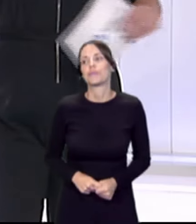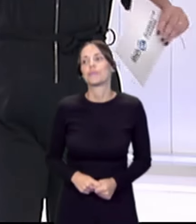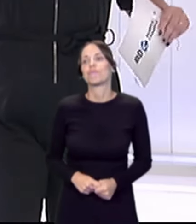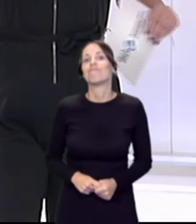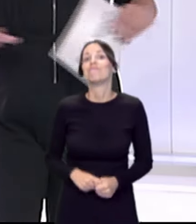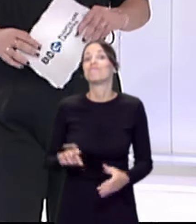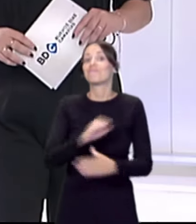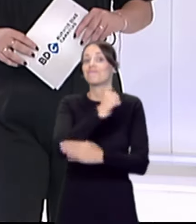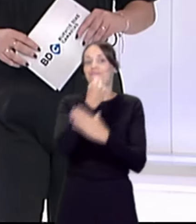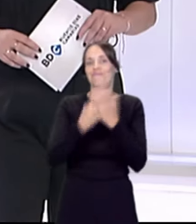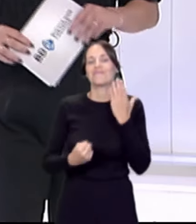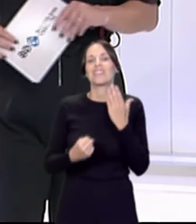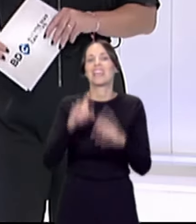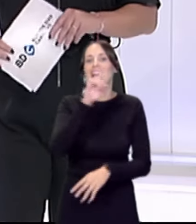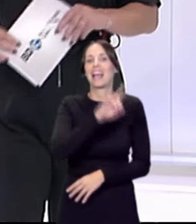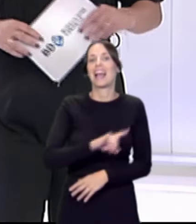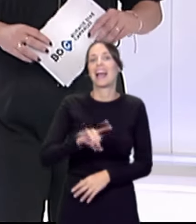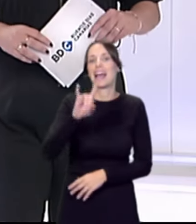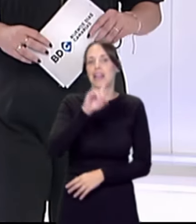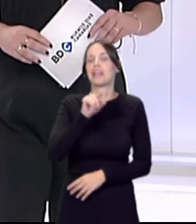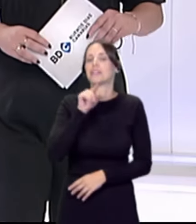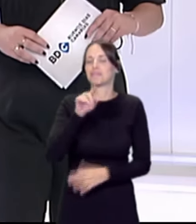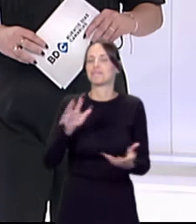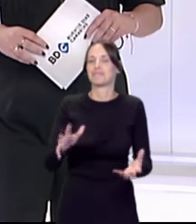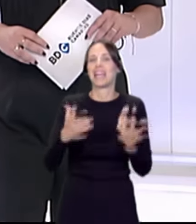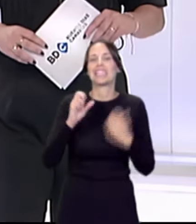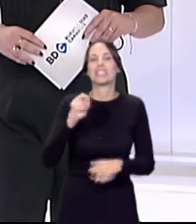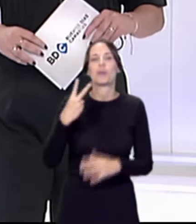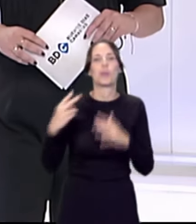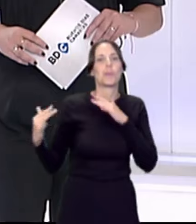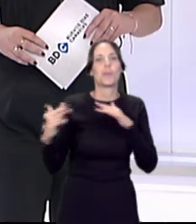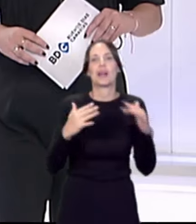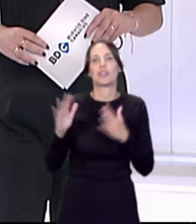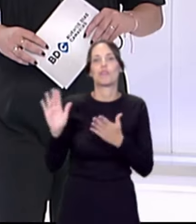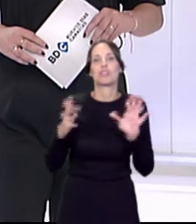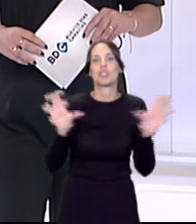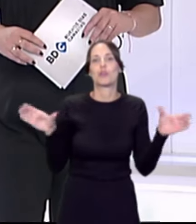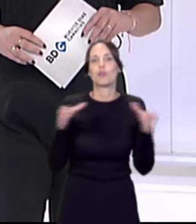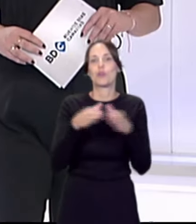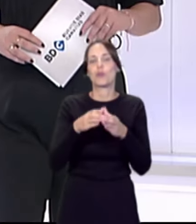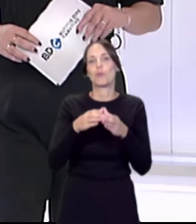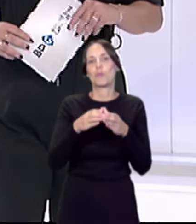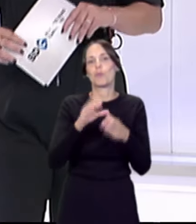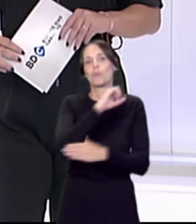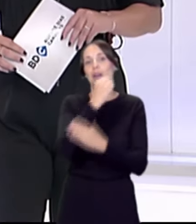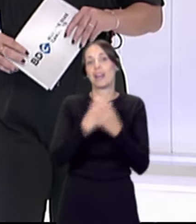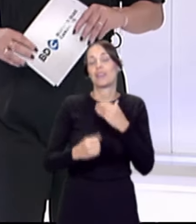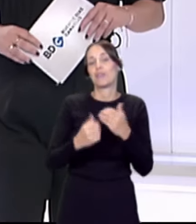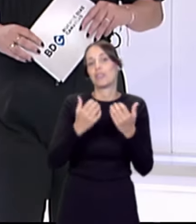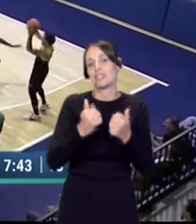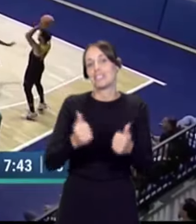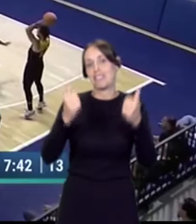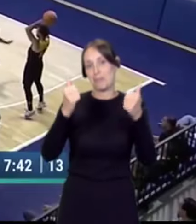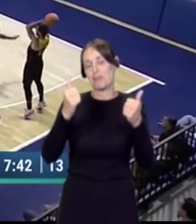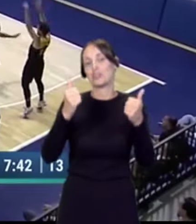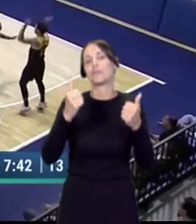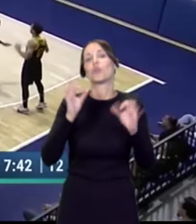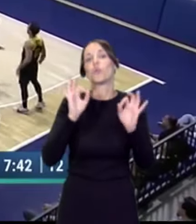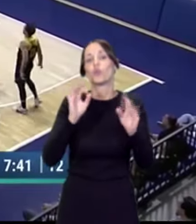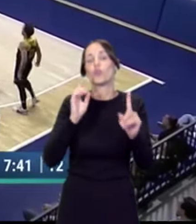Y en baloncesto, en la Laguna Tenerife solventó con triunfo su segundo encuentro de la fase de grupos de la Basketball Champions League ante el Colosos